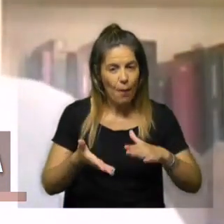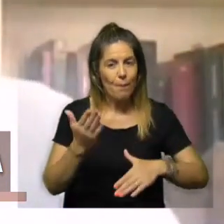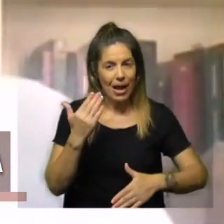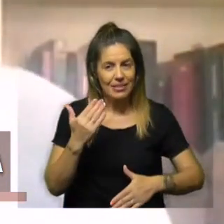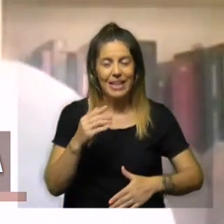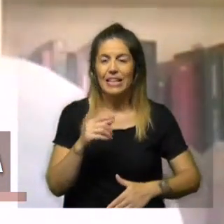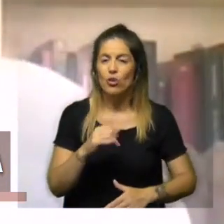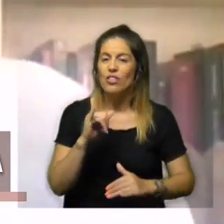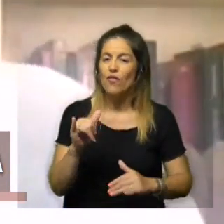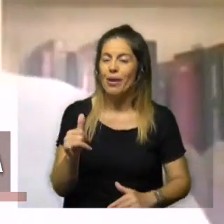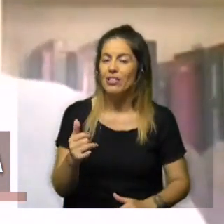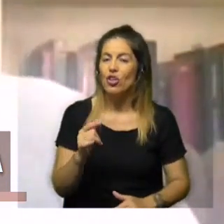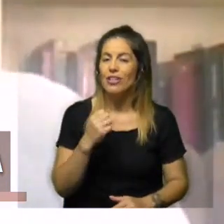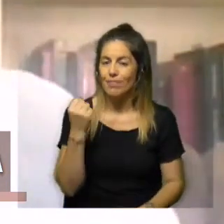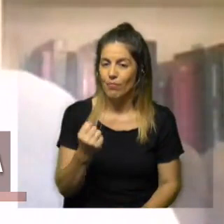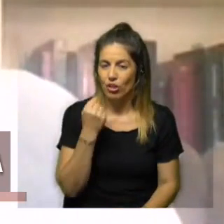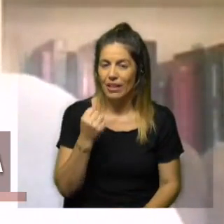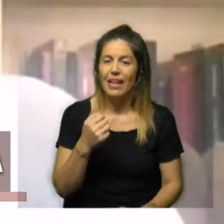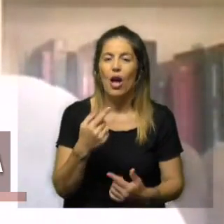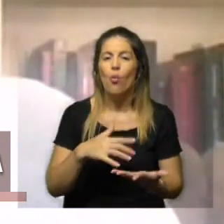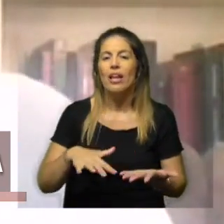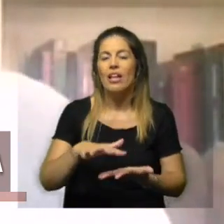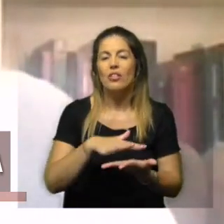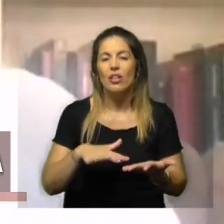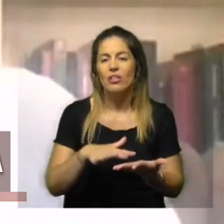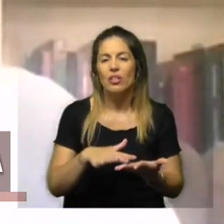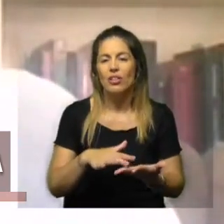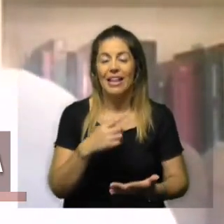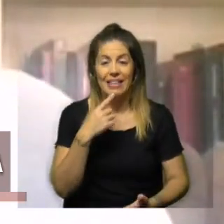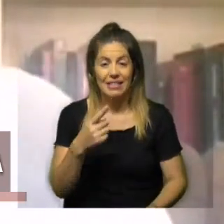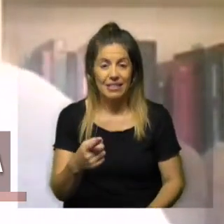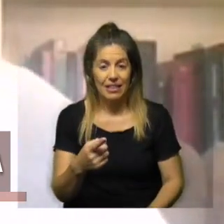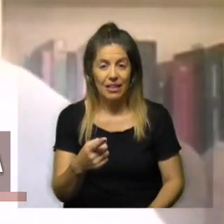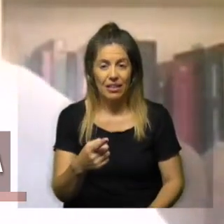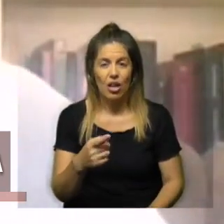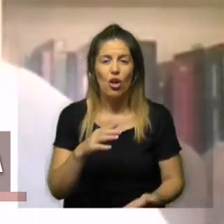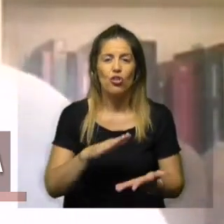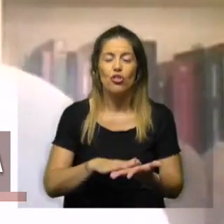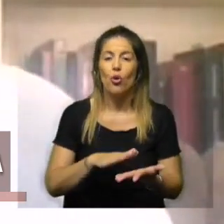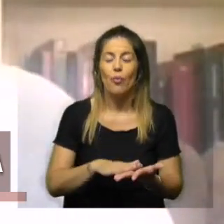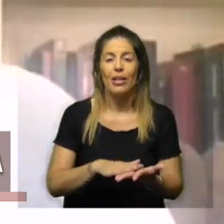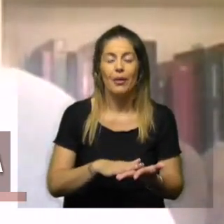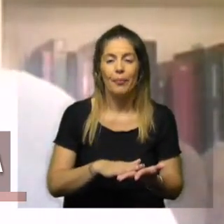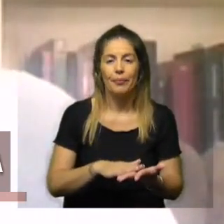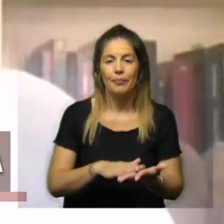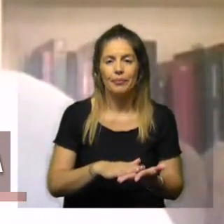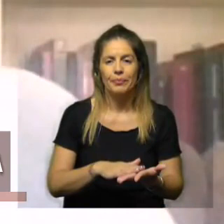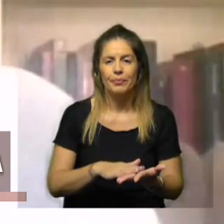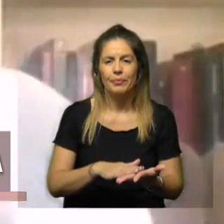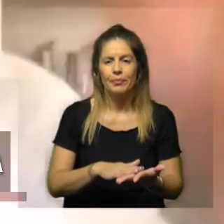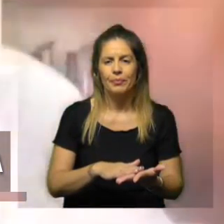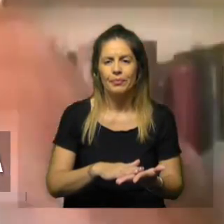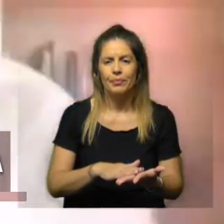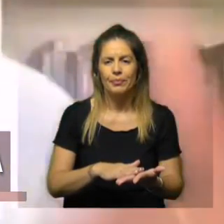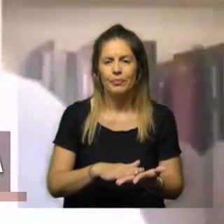dato no menor. Algunos de los hechos que Amaury Chamorro señalaba recién sobre el papel de, primero,